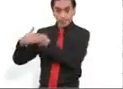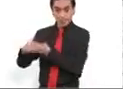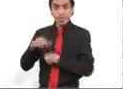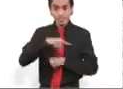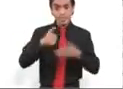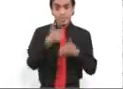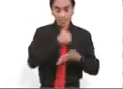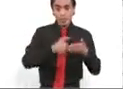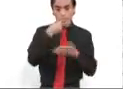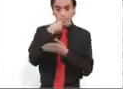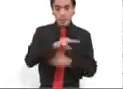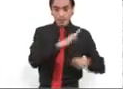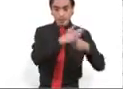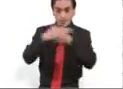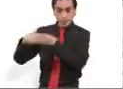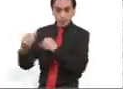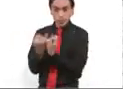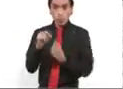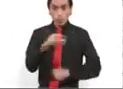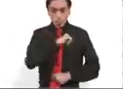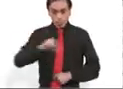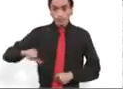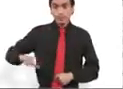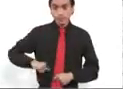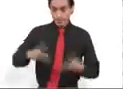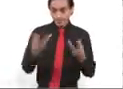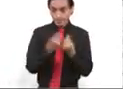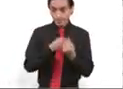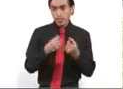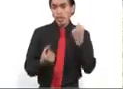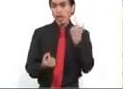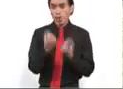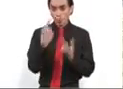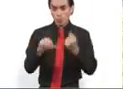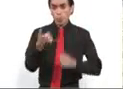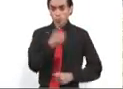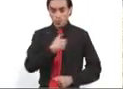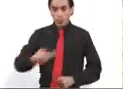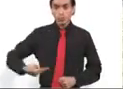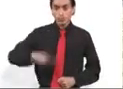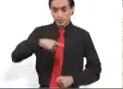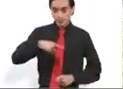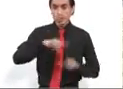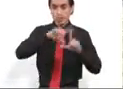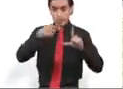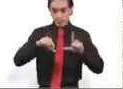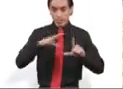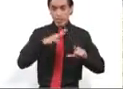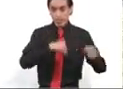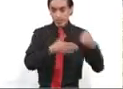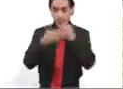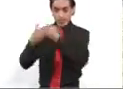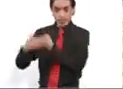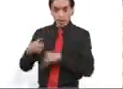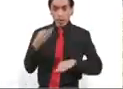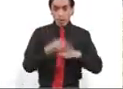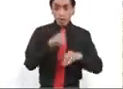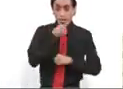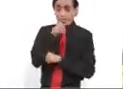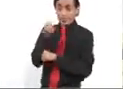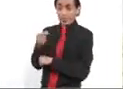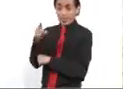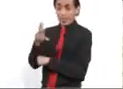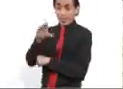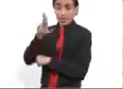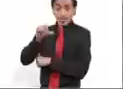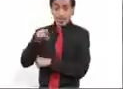México junto con las alcaldías de la ciudad y algunos otros municipios de nuestro país. Si me permiten, le paso a Clara el